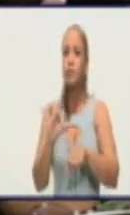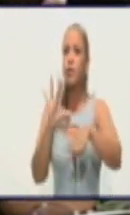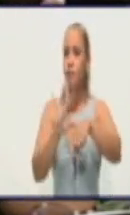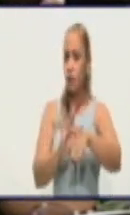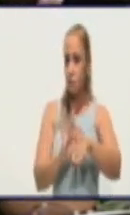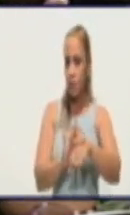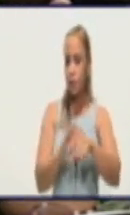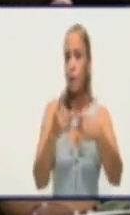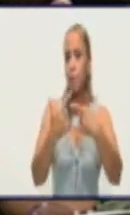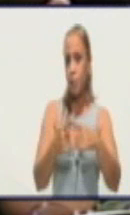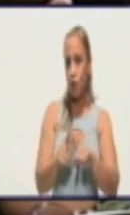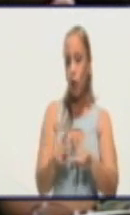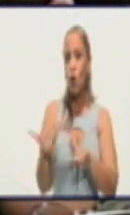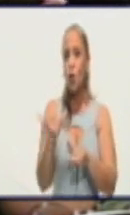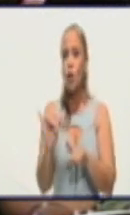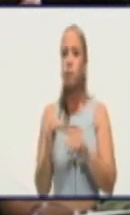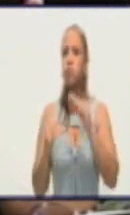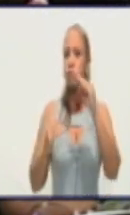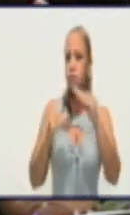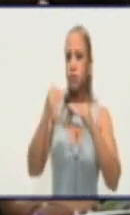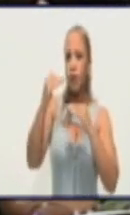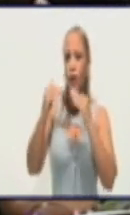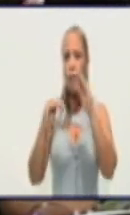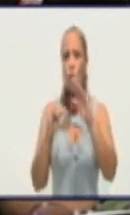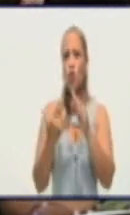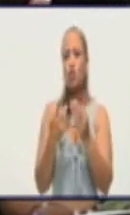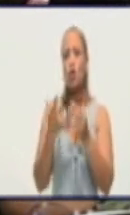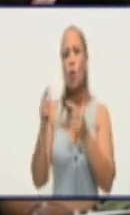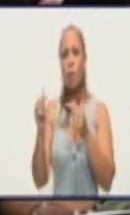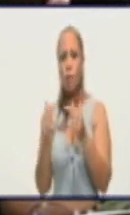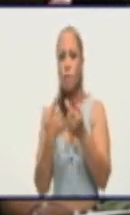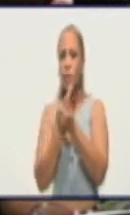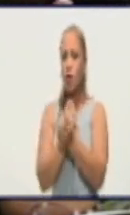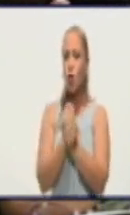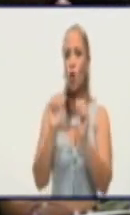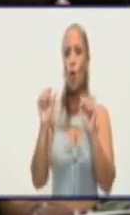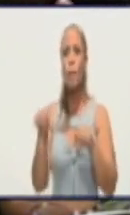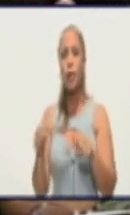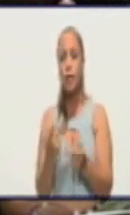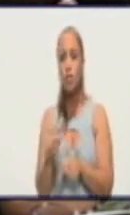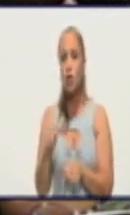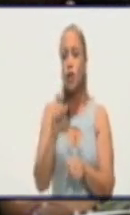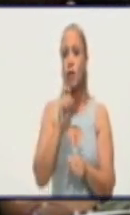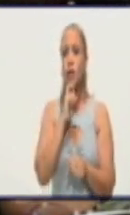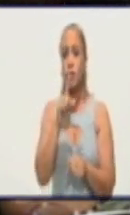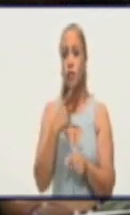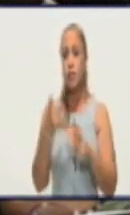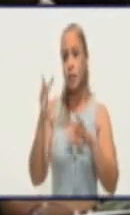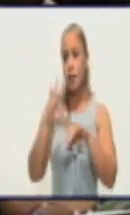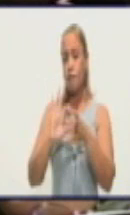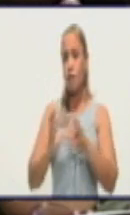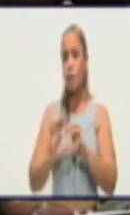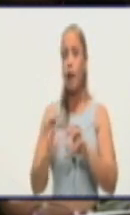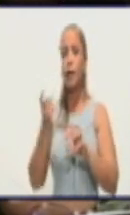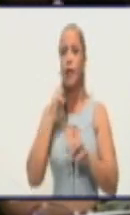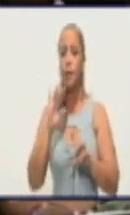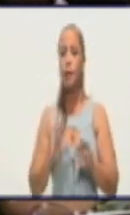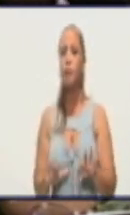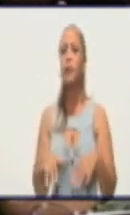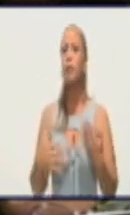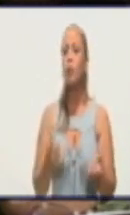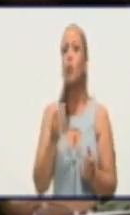pero irían a la evolución de pacientes con menos complicaciones y a las formas leves de esta enfermedad. Y por ejemplo, doctora, el